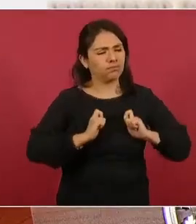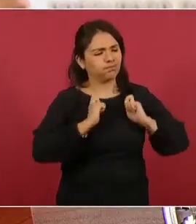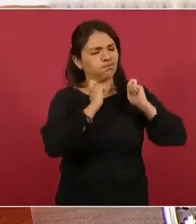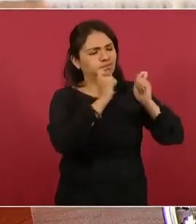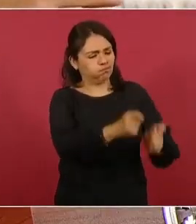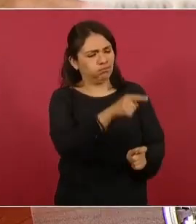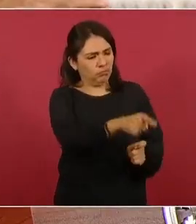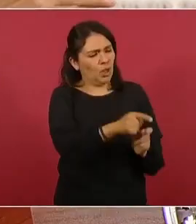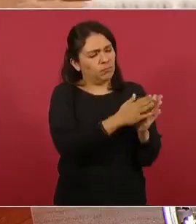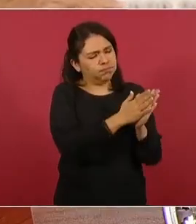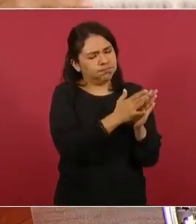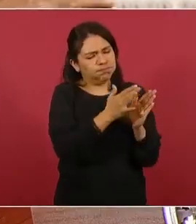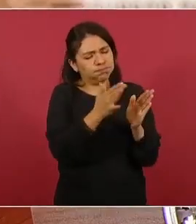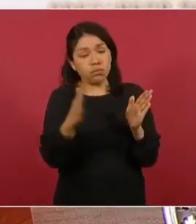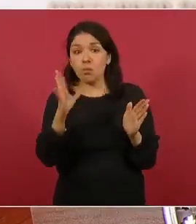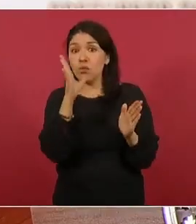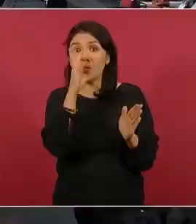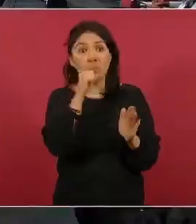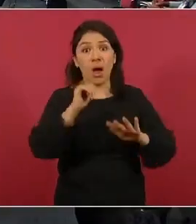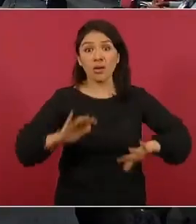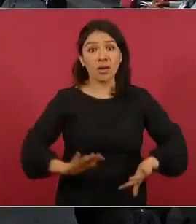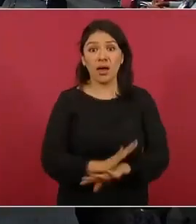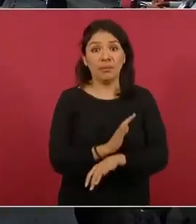y no se puede mover